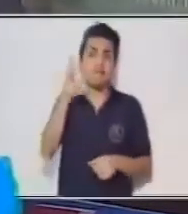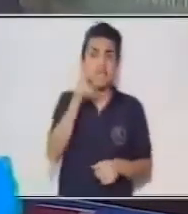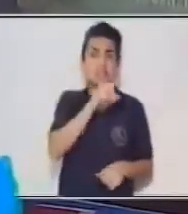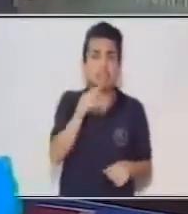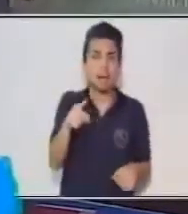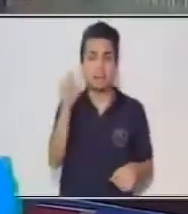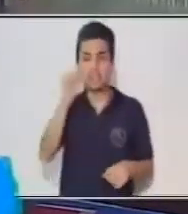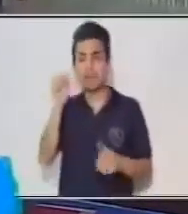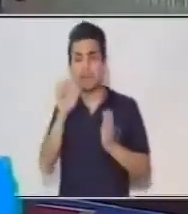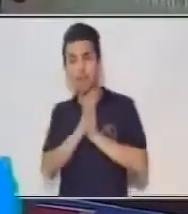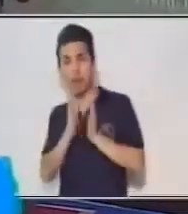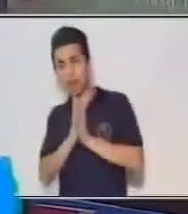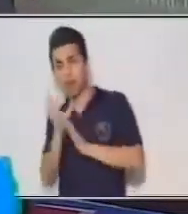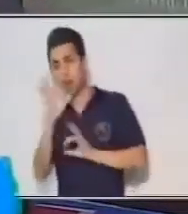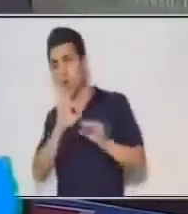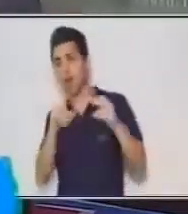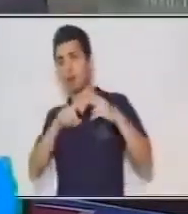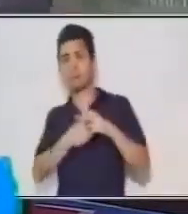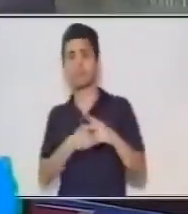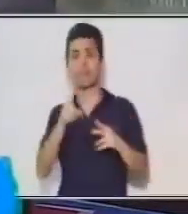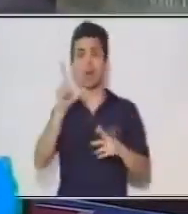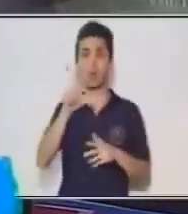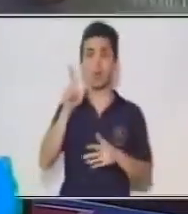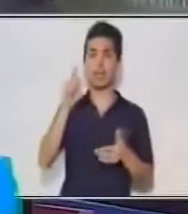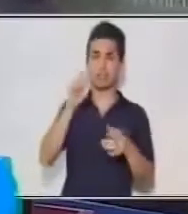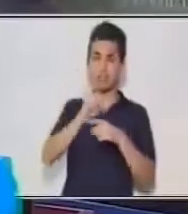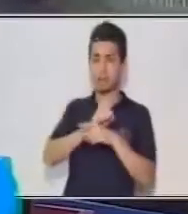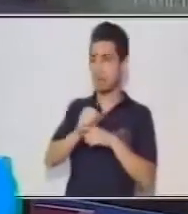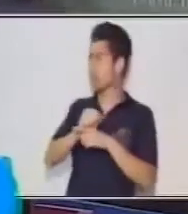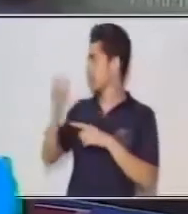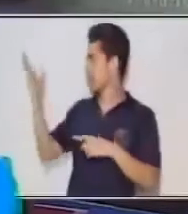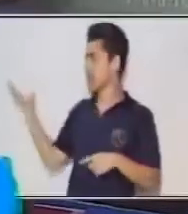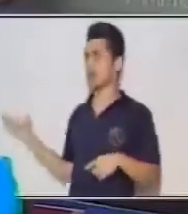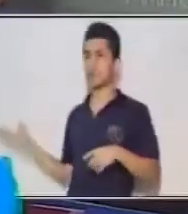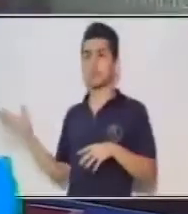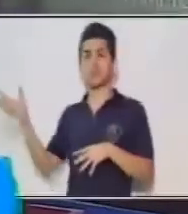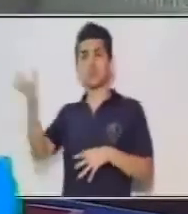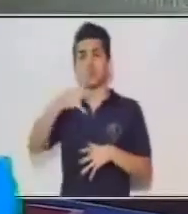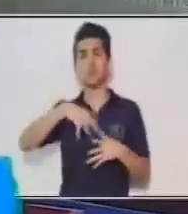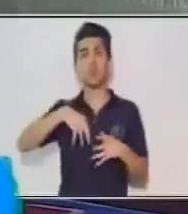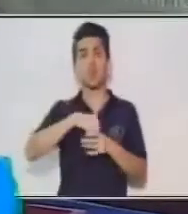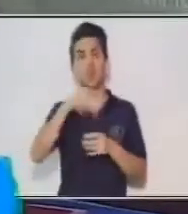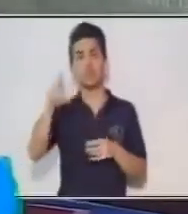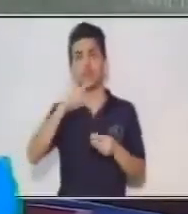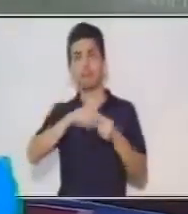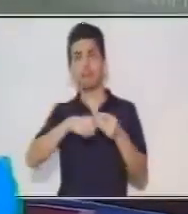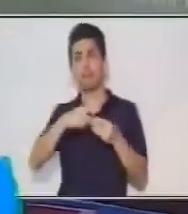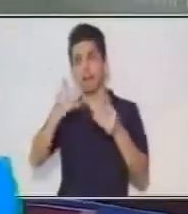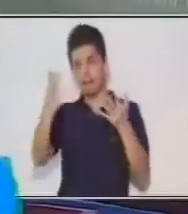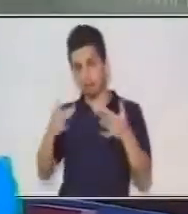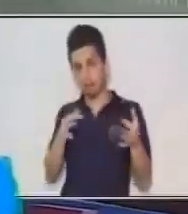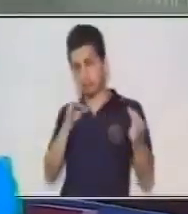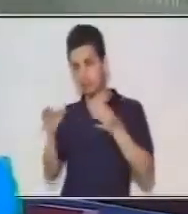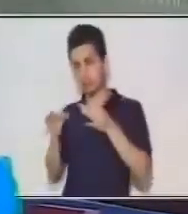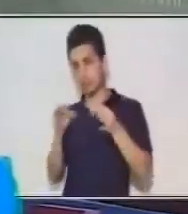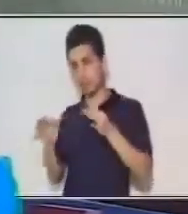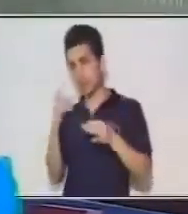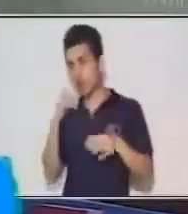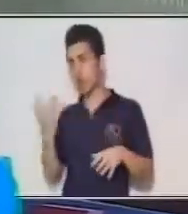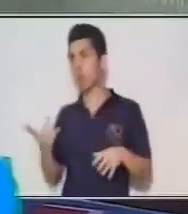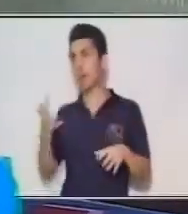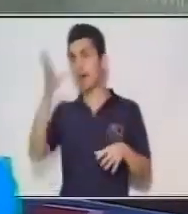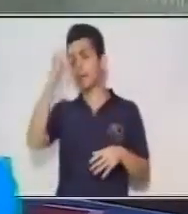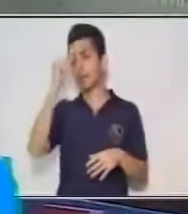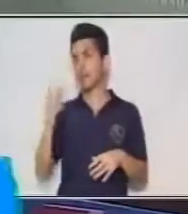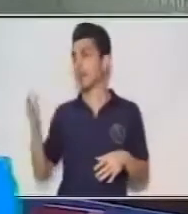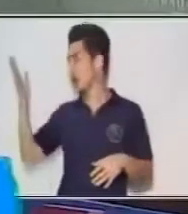o un inicio de semana, o con los miembros de tu familia vas a poder explicar y ellos van a aprender